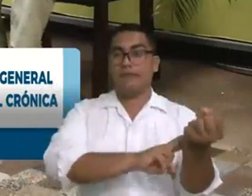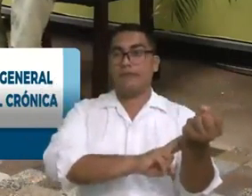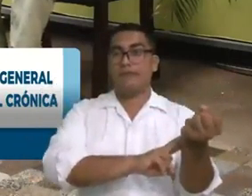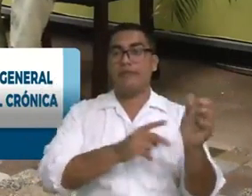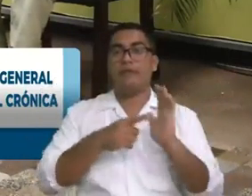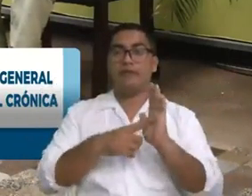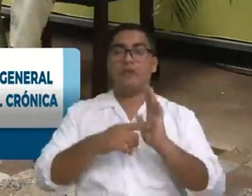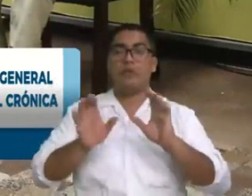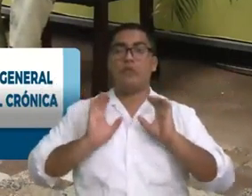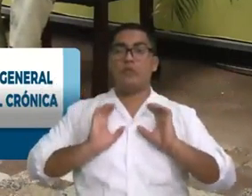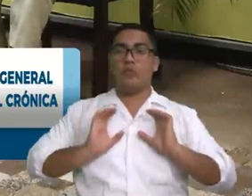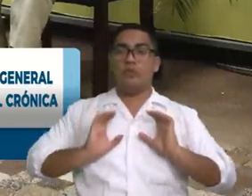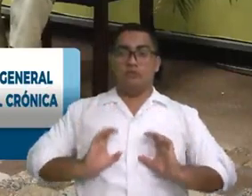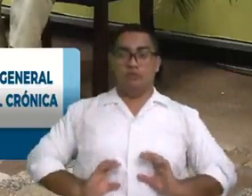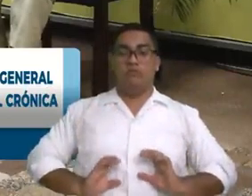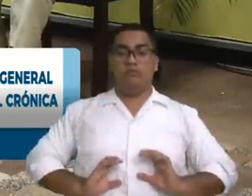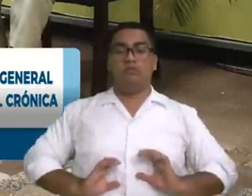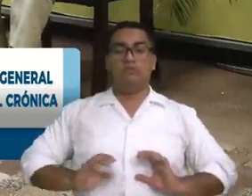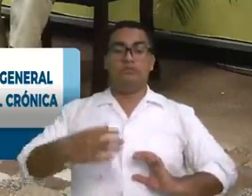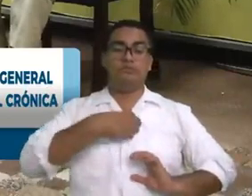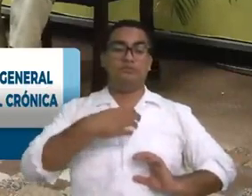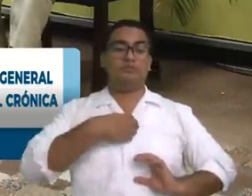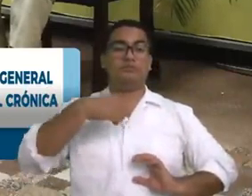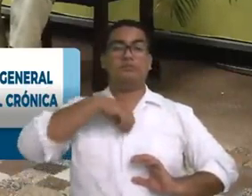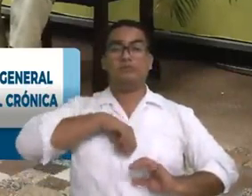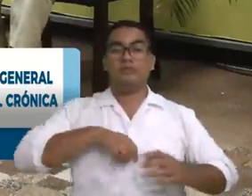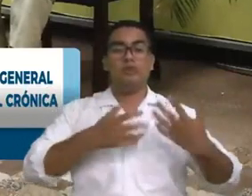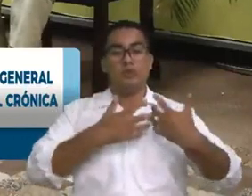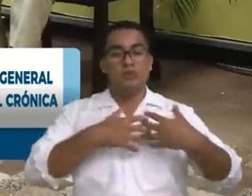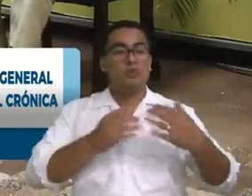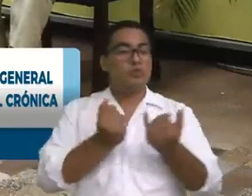Uh-huh. El organismo tiene su proceso de evacuación.